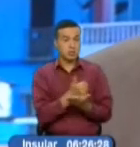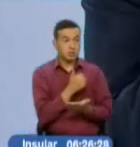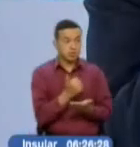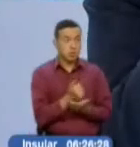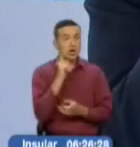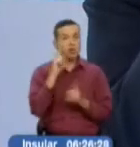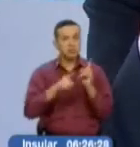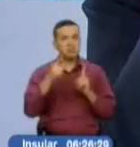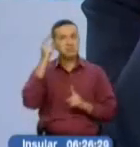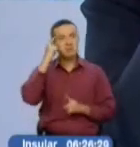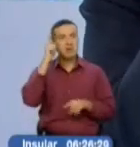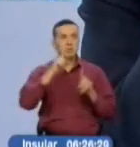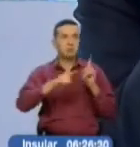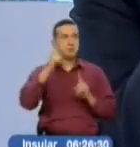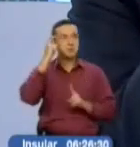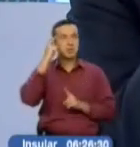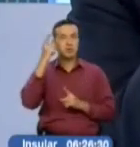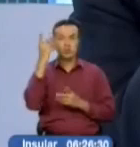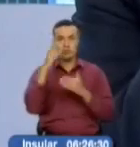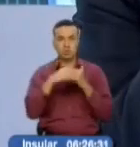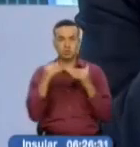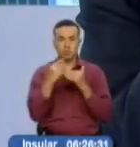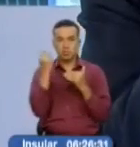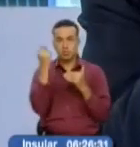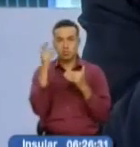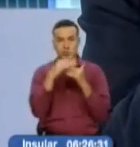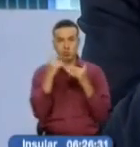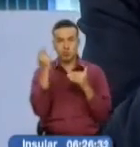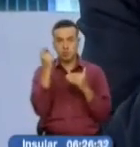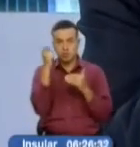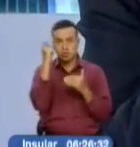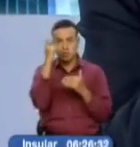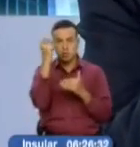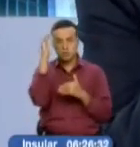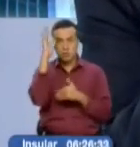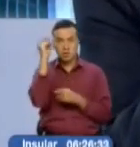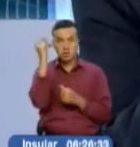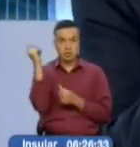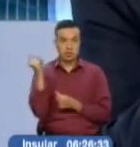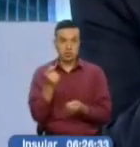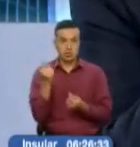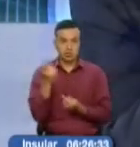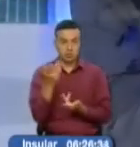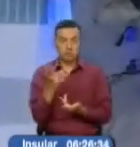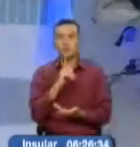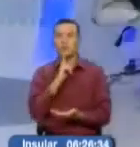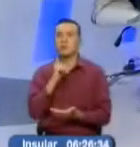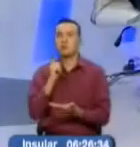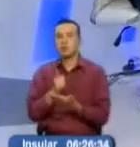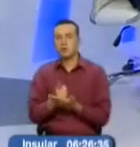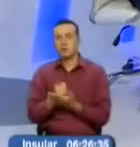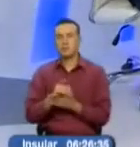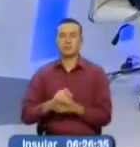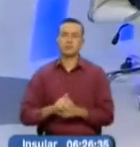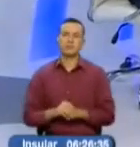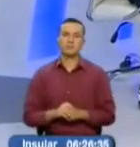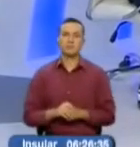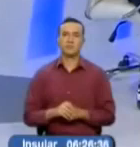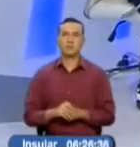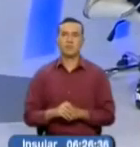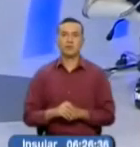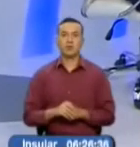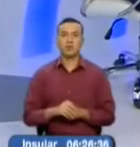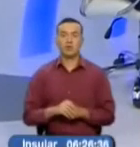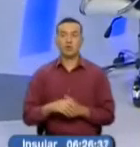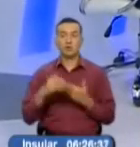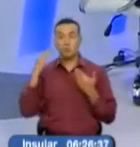parece que a veces nos olvidamos que estamos dolarizados y que necesitamos mayor ingreso de Divisas ex Exactamente no yo no quería decir que